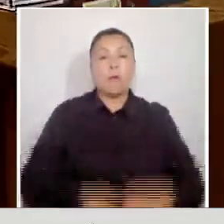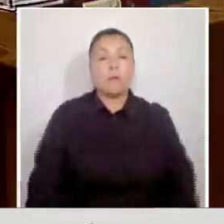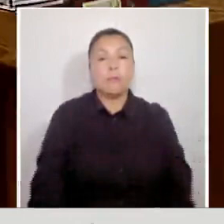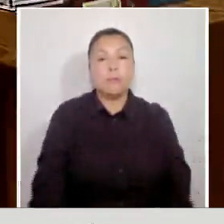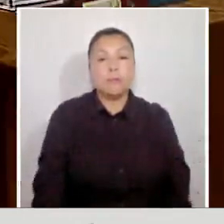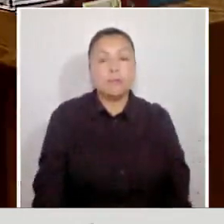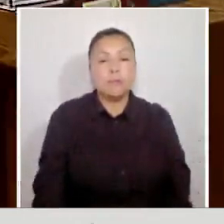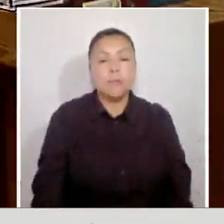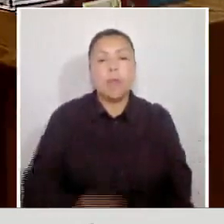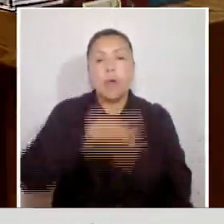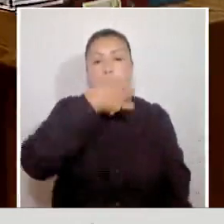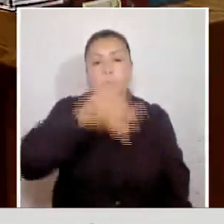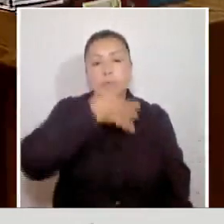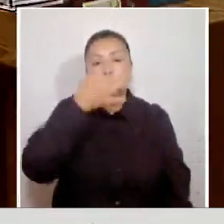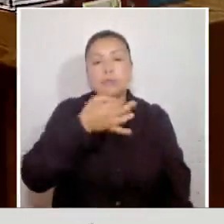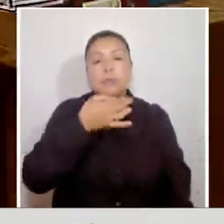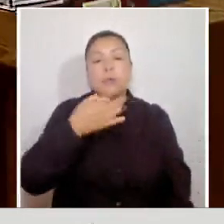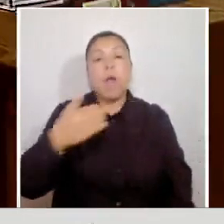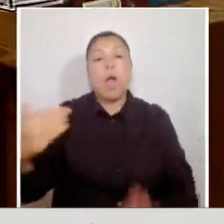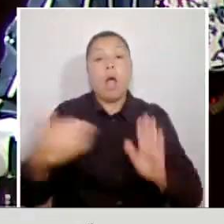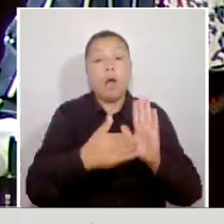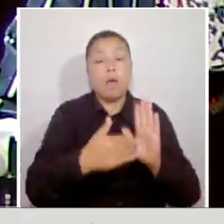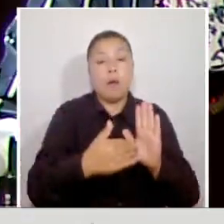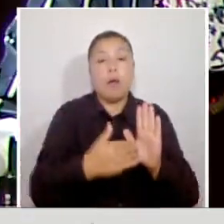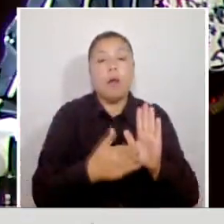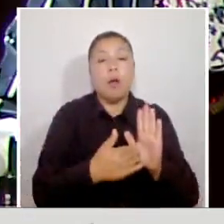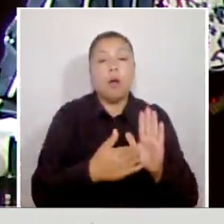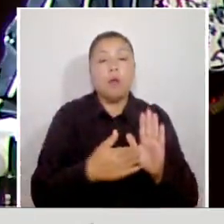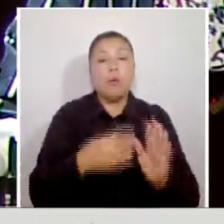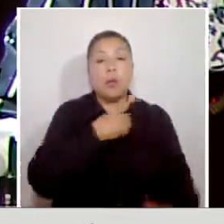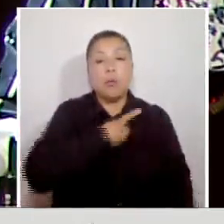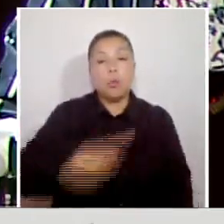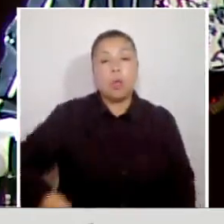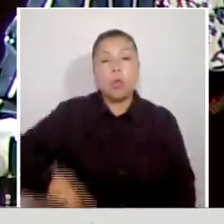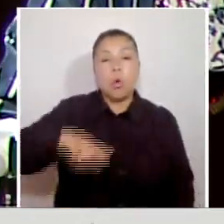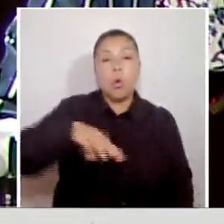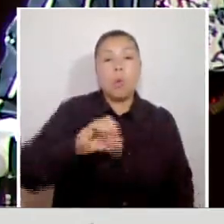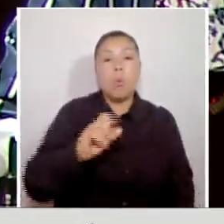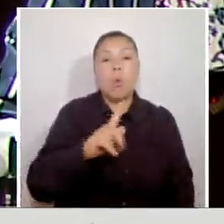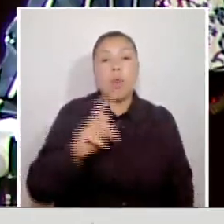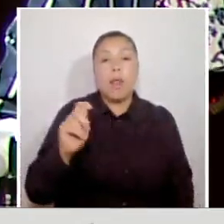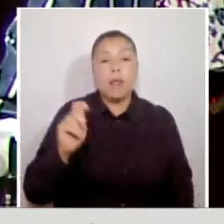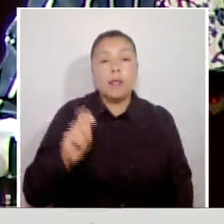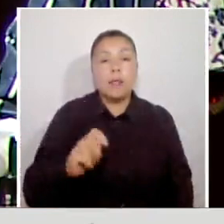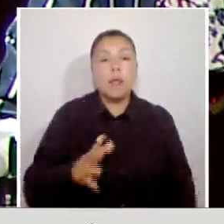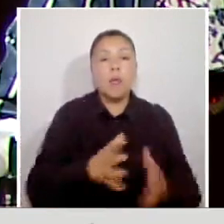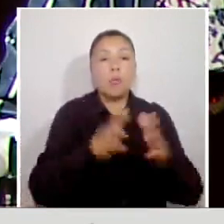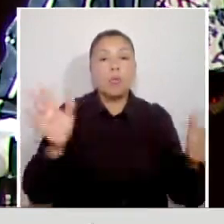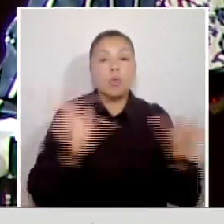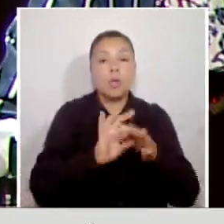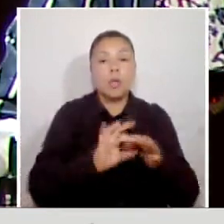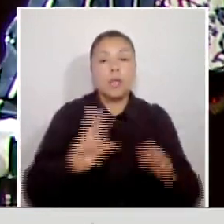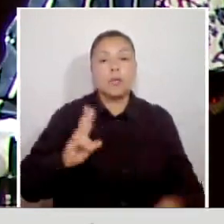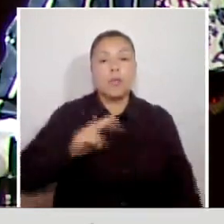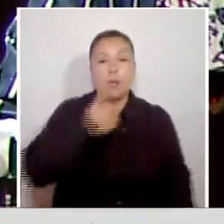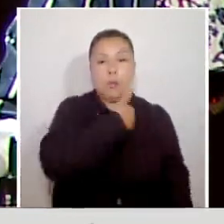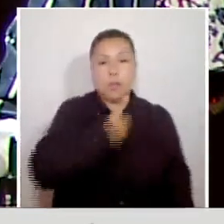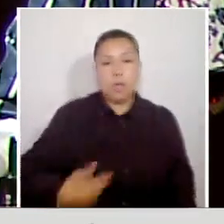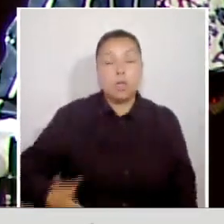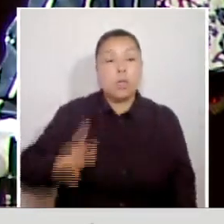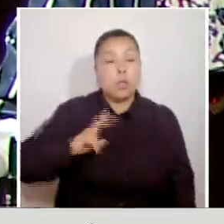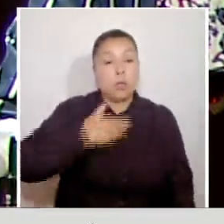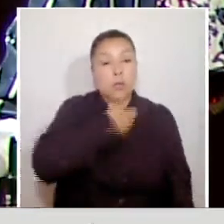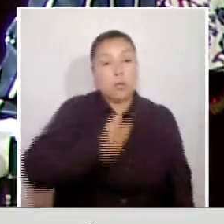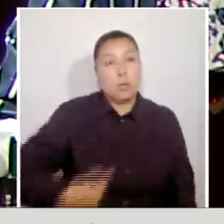Hablar a favor está inscrito el diputado Jaime mul Muchas gracias señor presidente señor presidente hemos